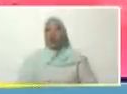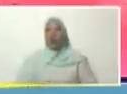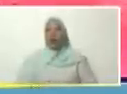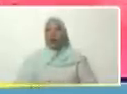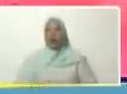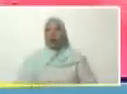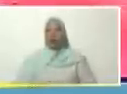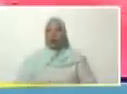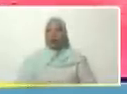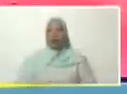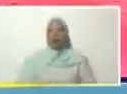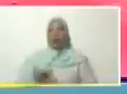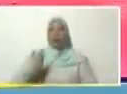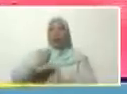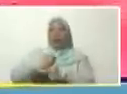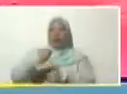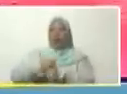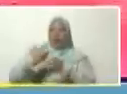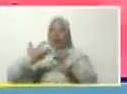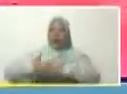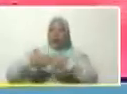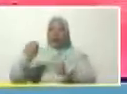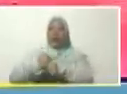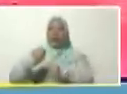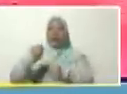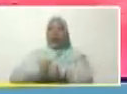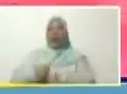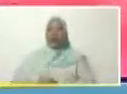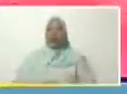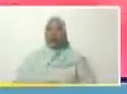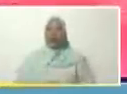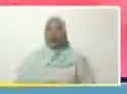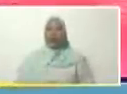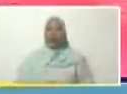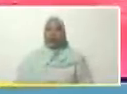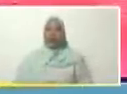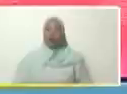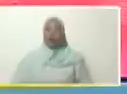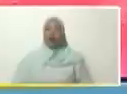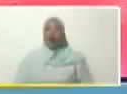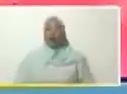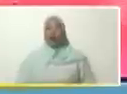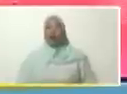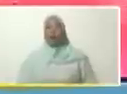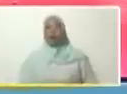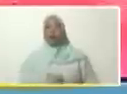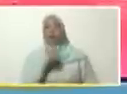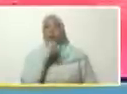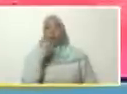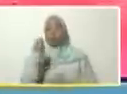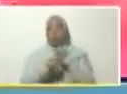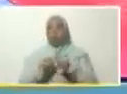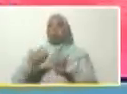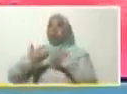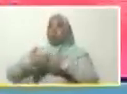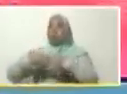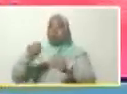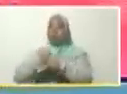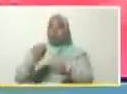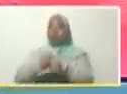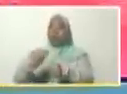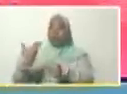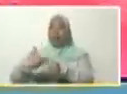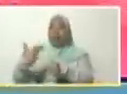es la clase obrera que produce petróleo, que opera las refinerías, que ha recuperado